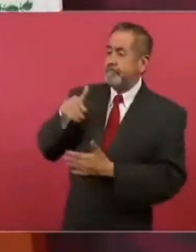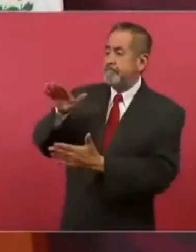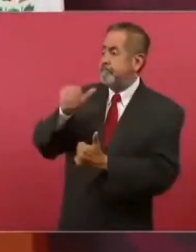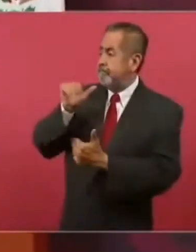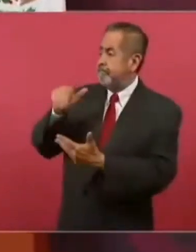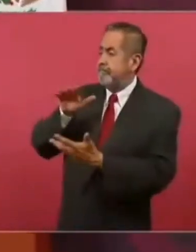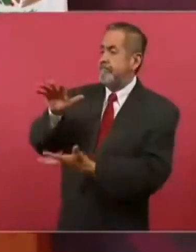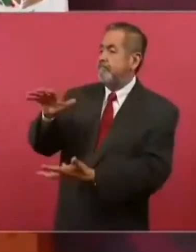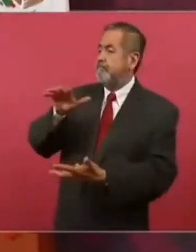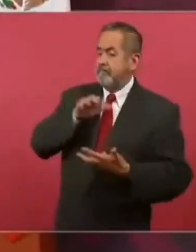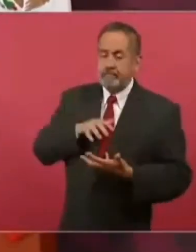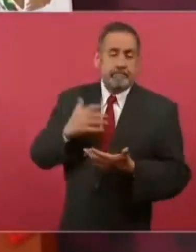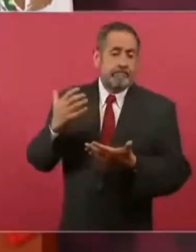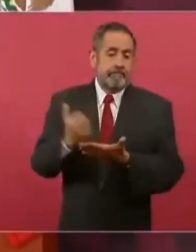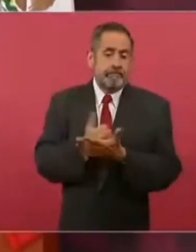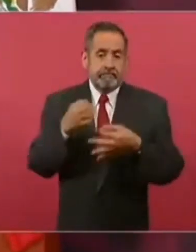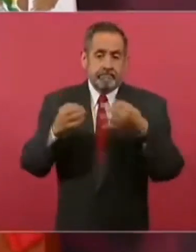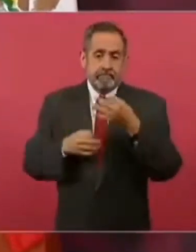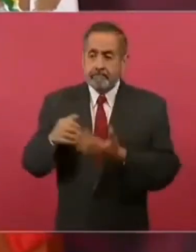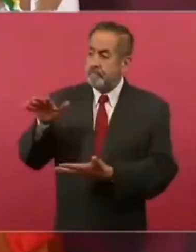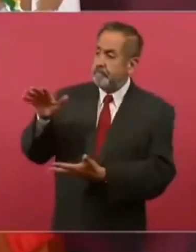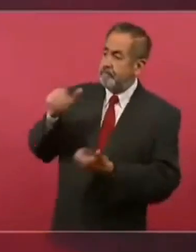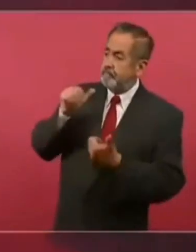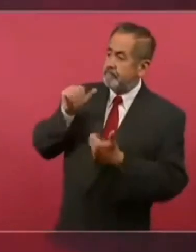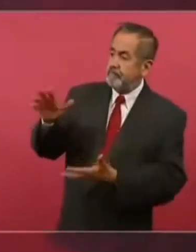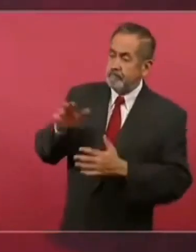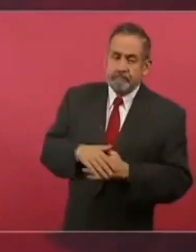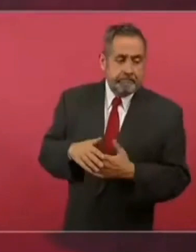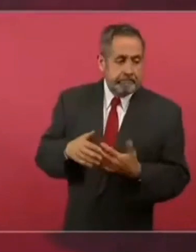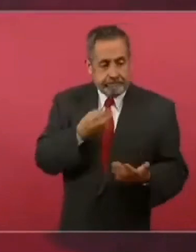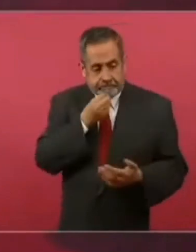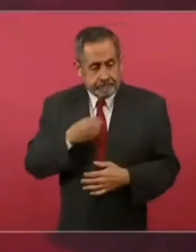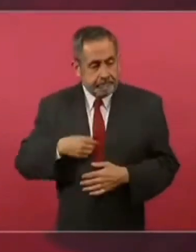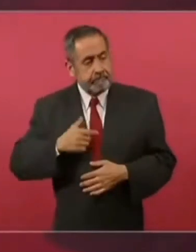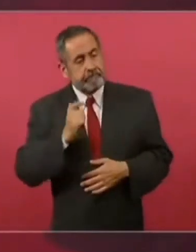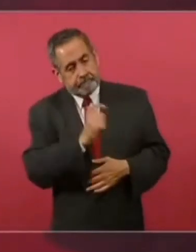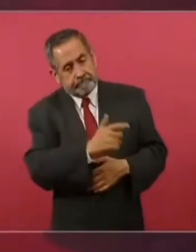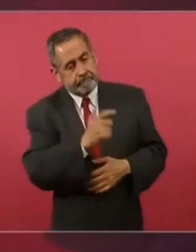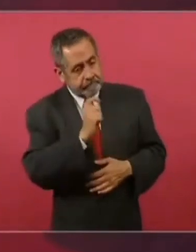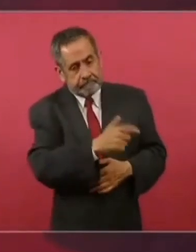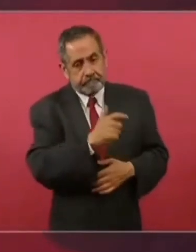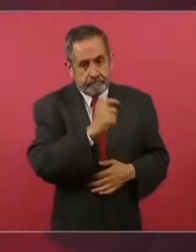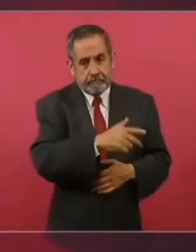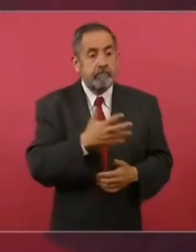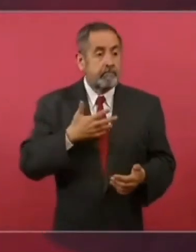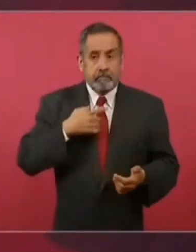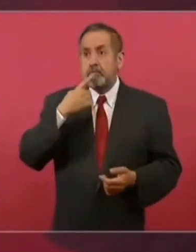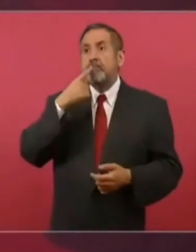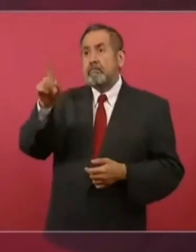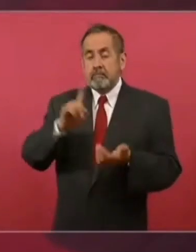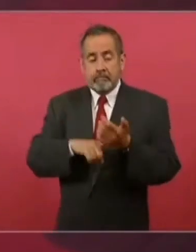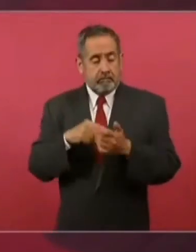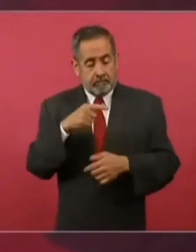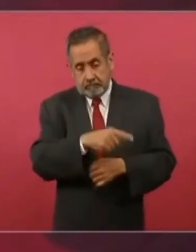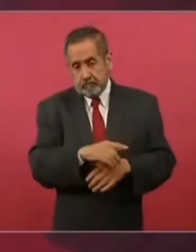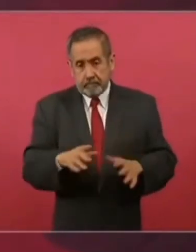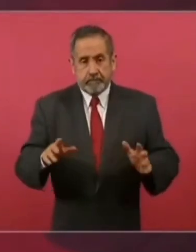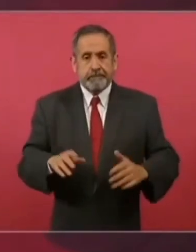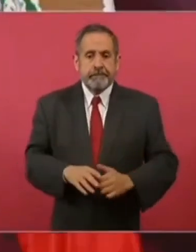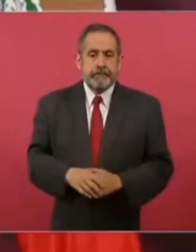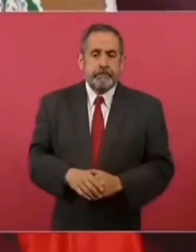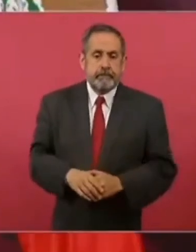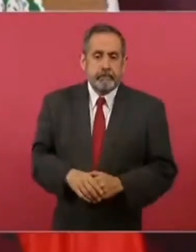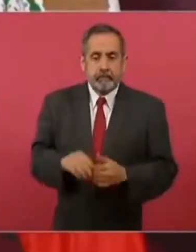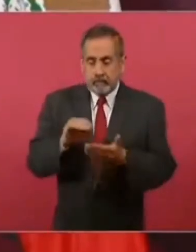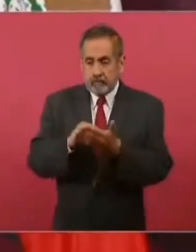ganaban juicios y había que pagarles. Tenemos denuncias presentadas,